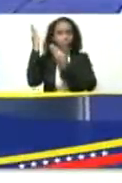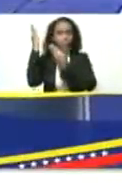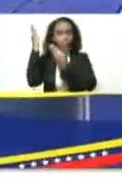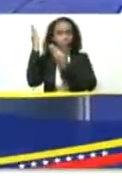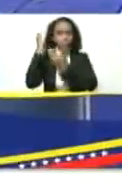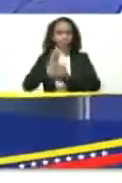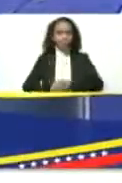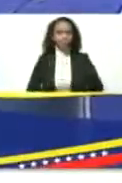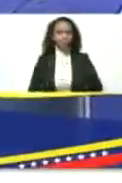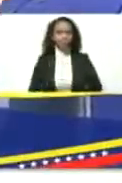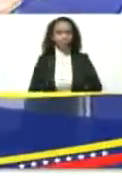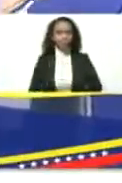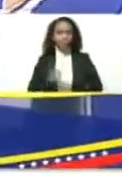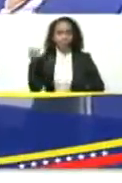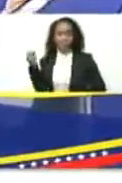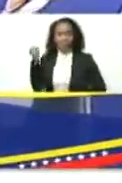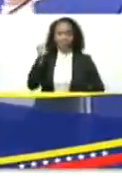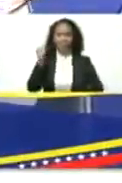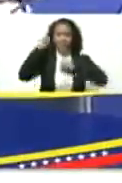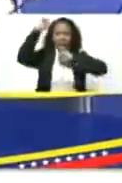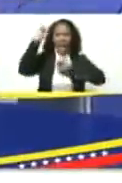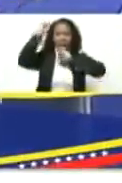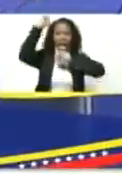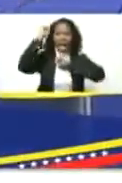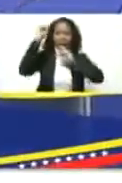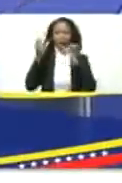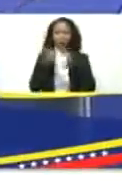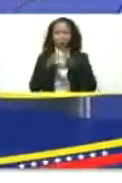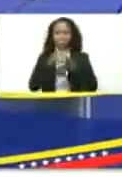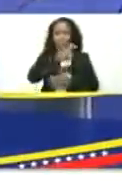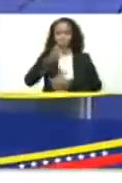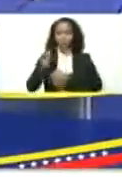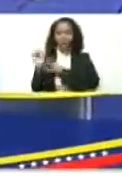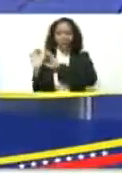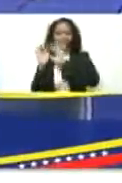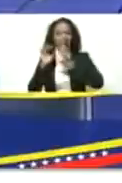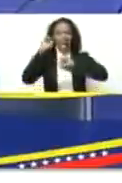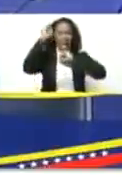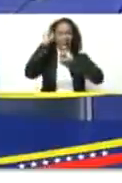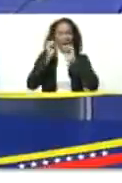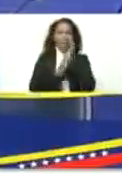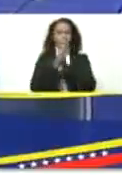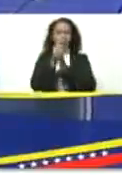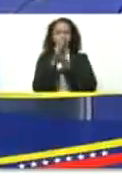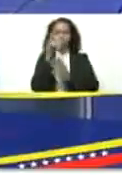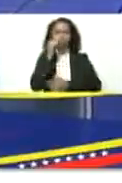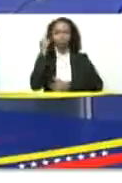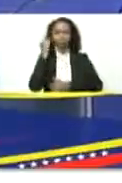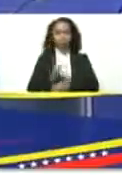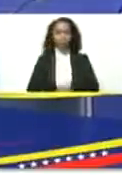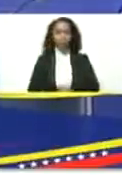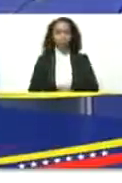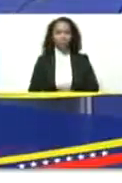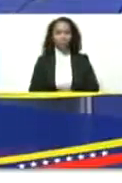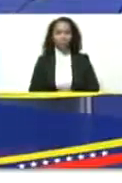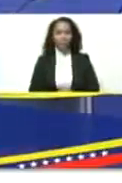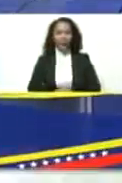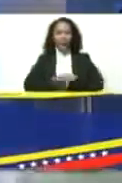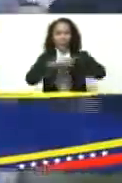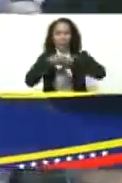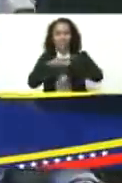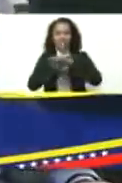Álvarez. Trajo su barra. Delis Álvarez trajo sus emprendedores y emprendedoras. La